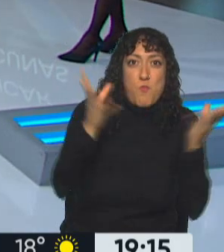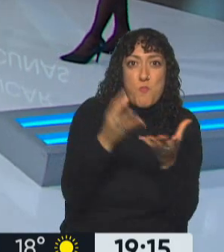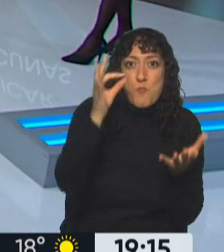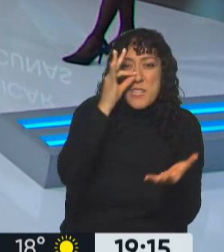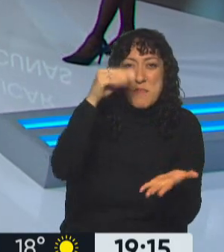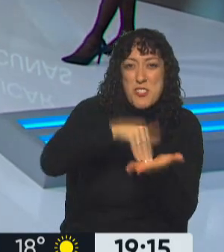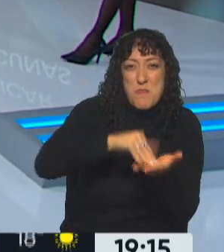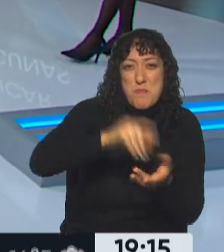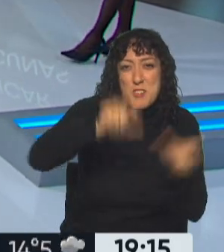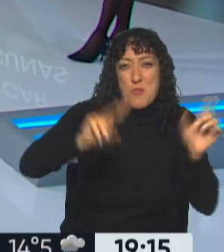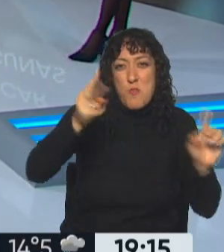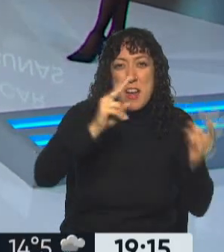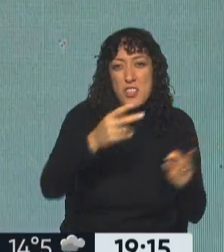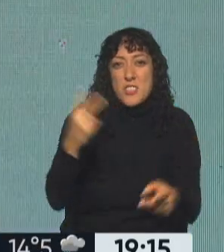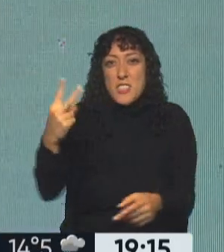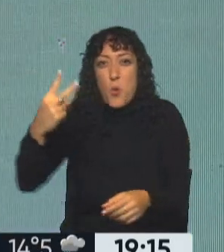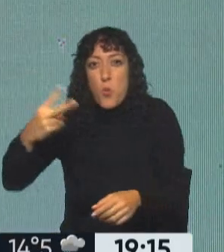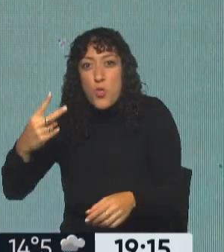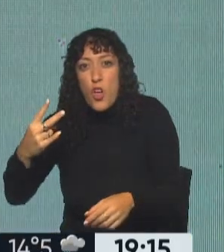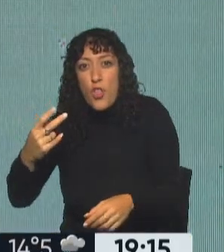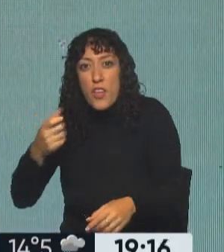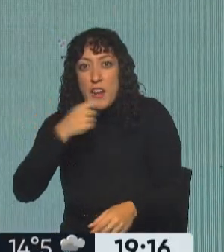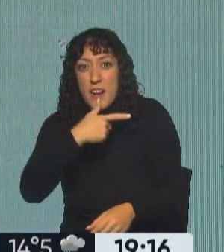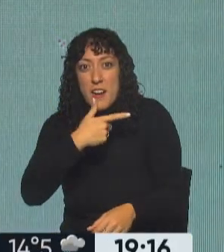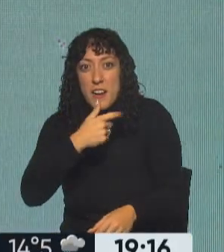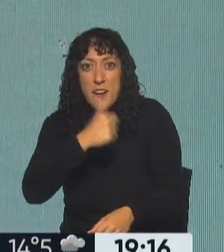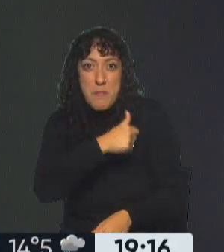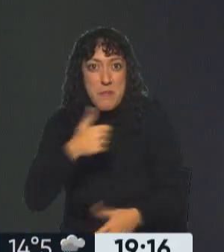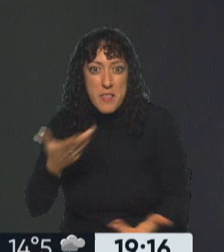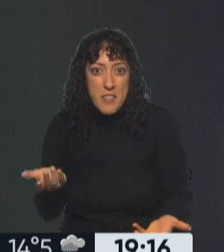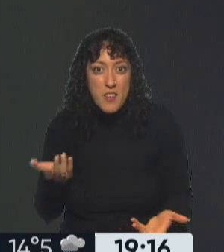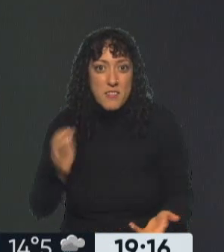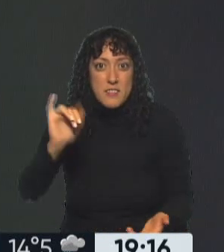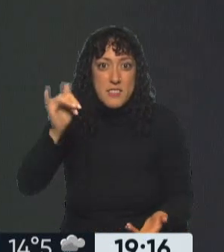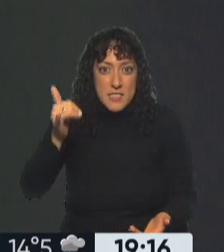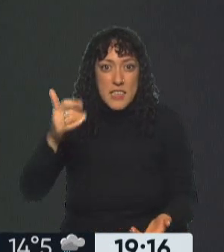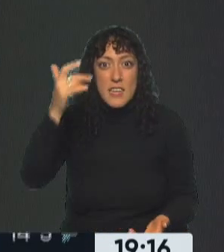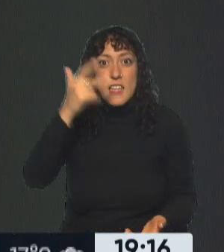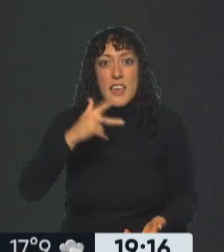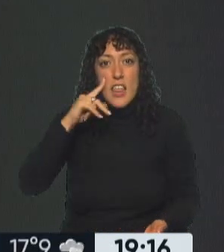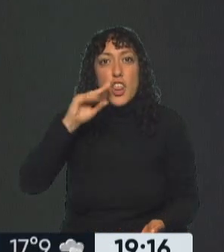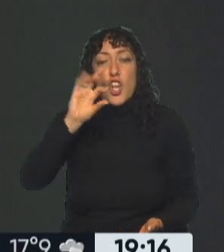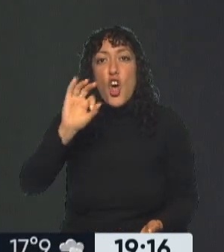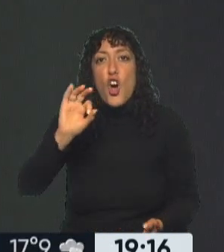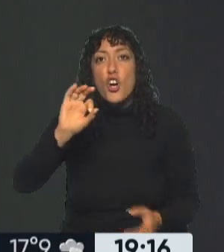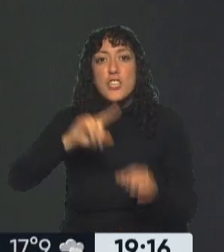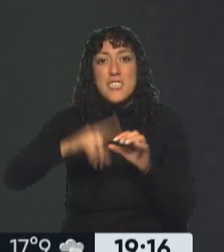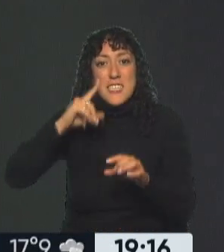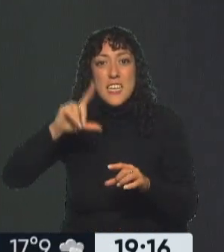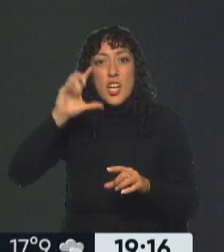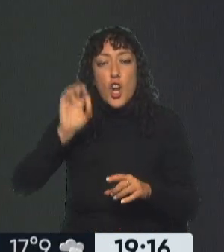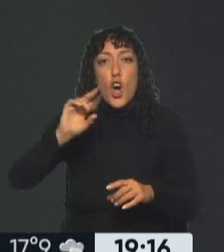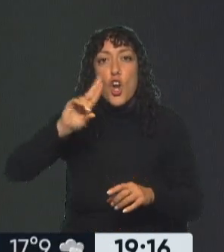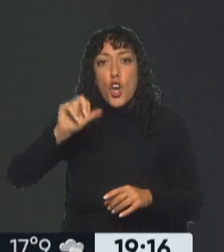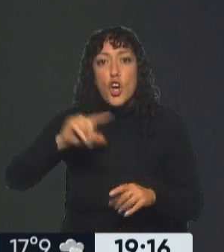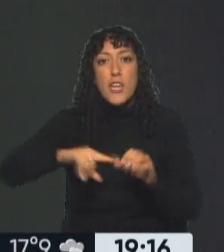en un momento habla de que tomó la segunda dosis de cloriquina. ¿Te Sí, acordás, la no? hidroxicloroquina, sí, hidroxicloroquina Hidroxicloroquina, que ahí está. no la